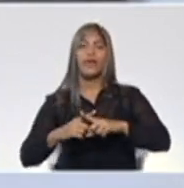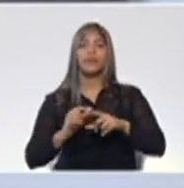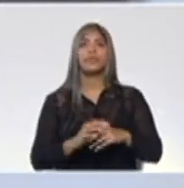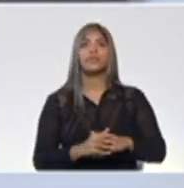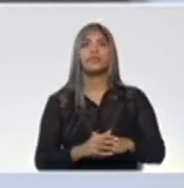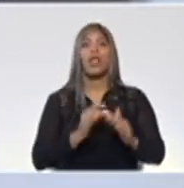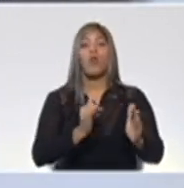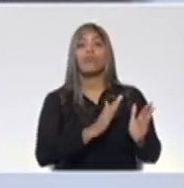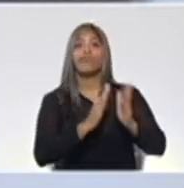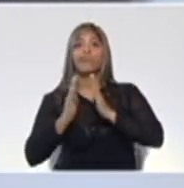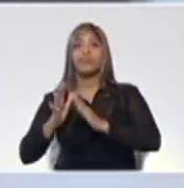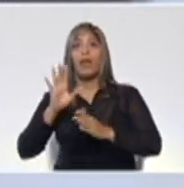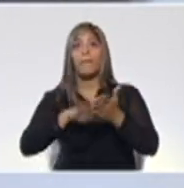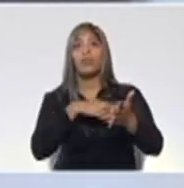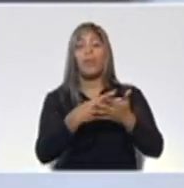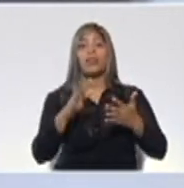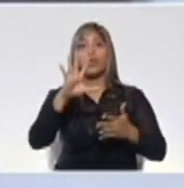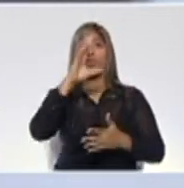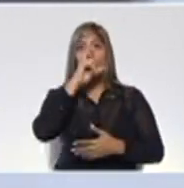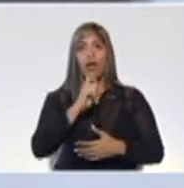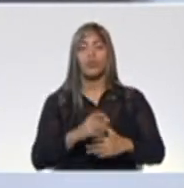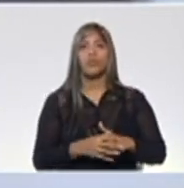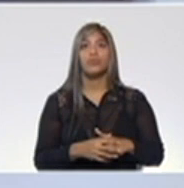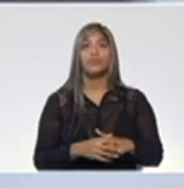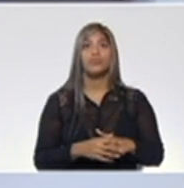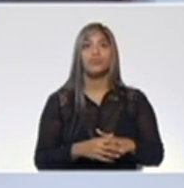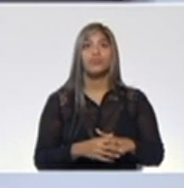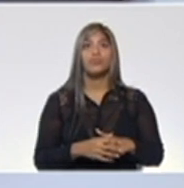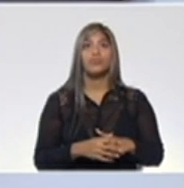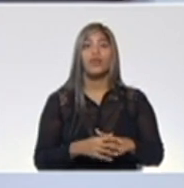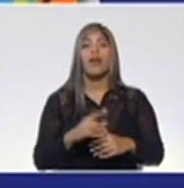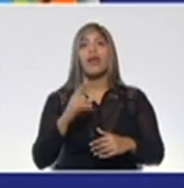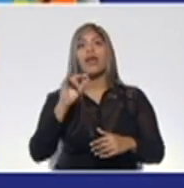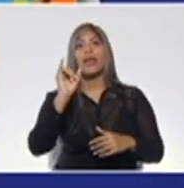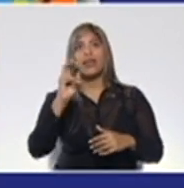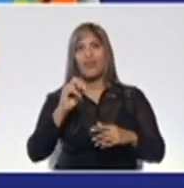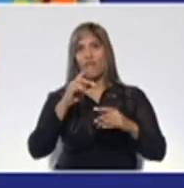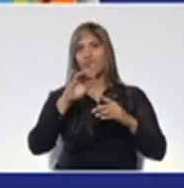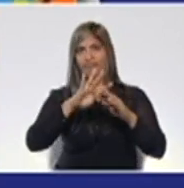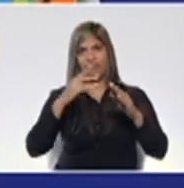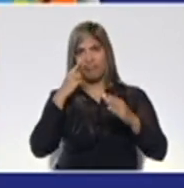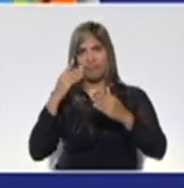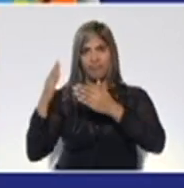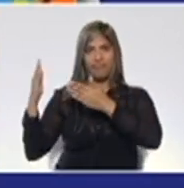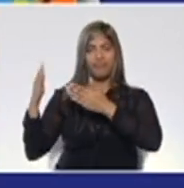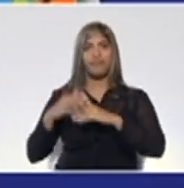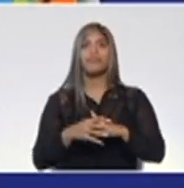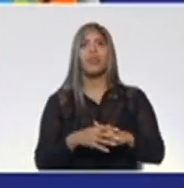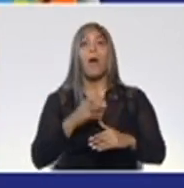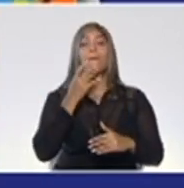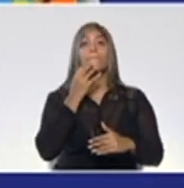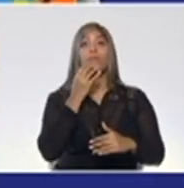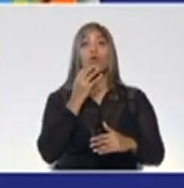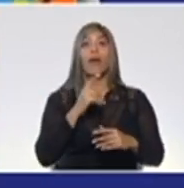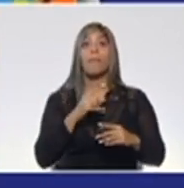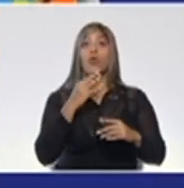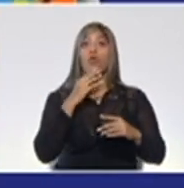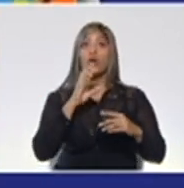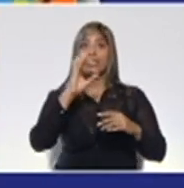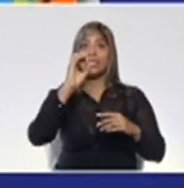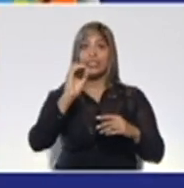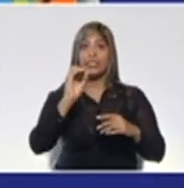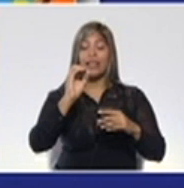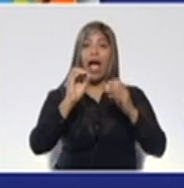la matemática de quinto año, inecuación cuadrática. Siempre que a sea distinto de